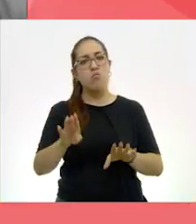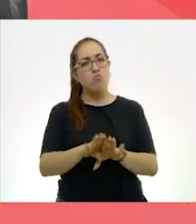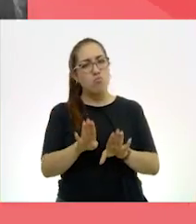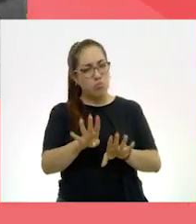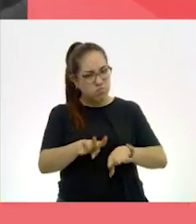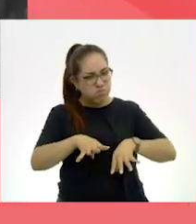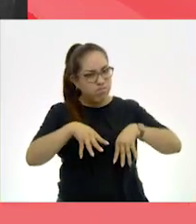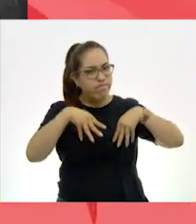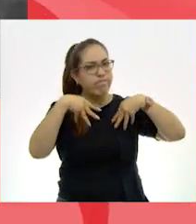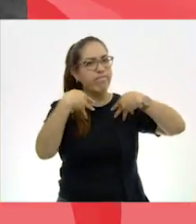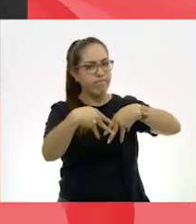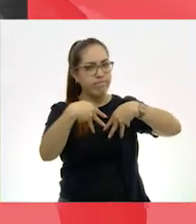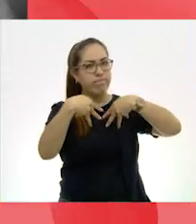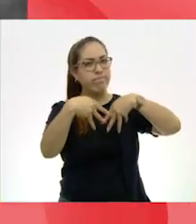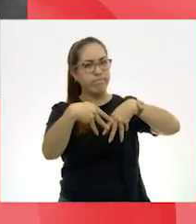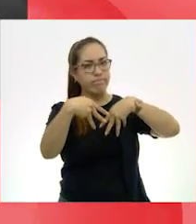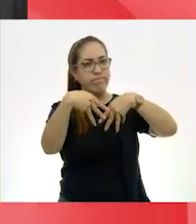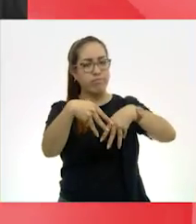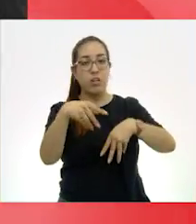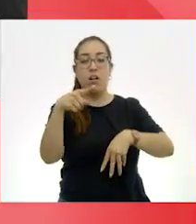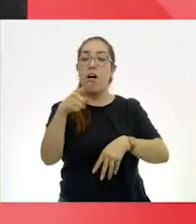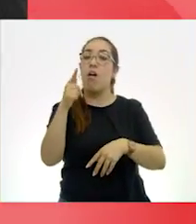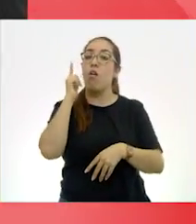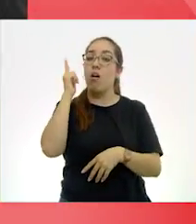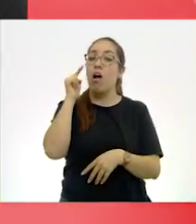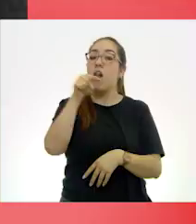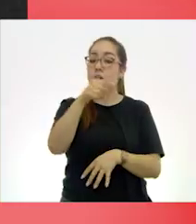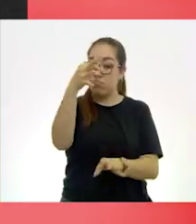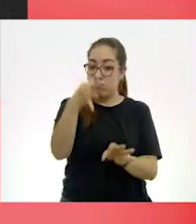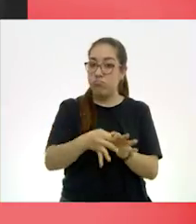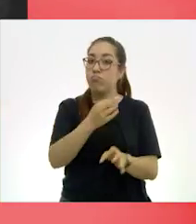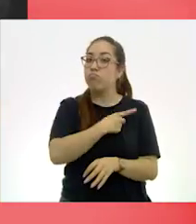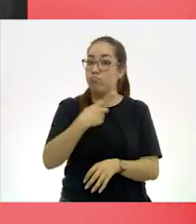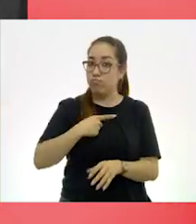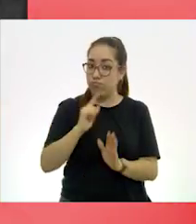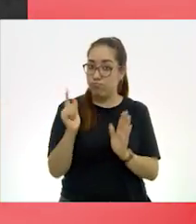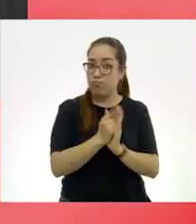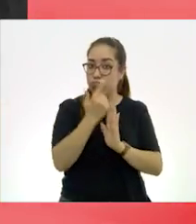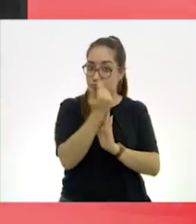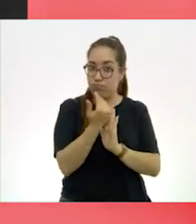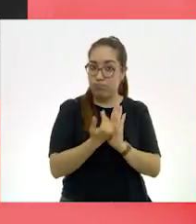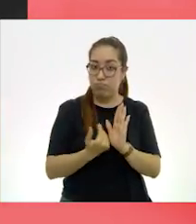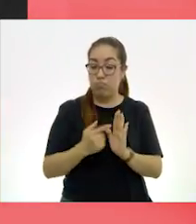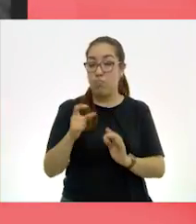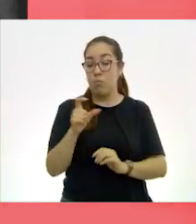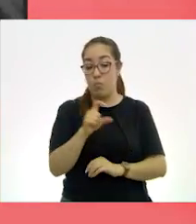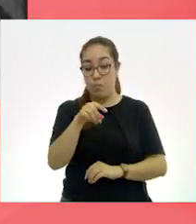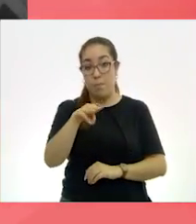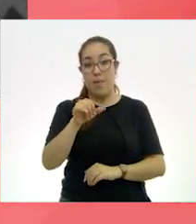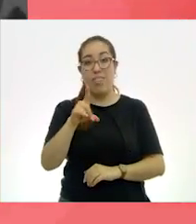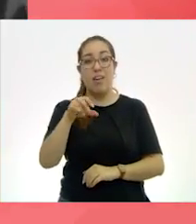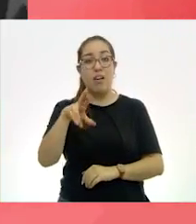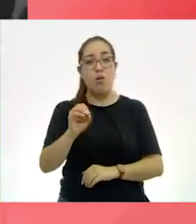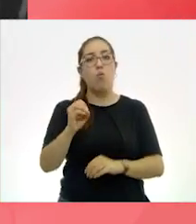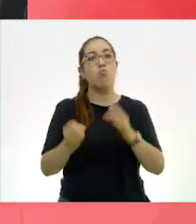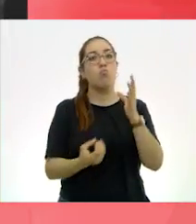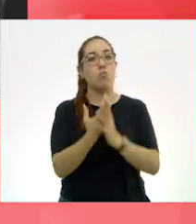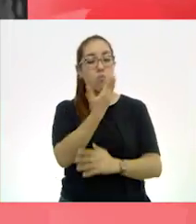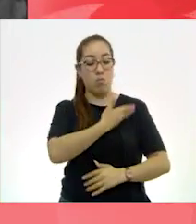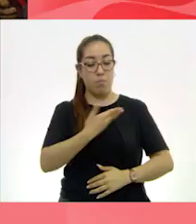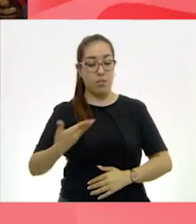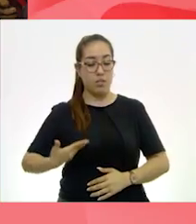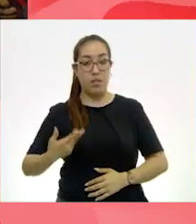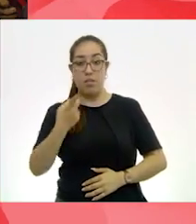cumpla con el artículo 3 del plan de San Luis Potosí. Cuando Madero llega a la presidencia, lo primero que le dicen es, sí, pero nosotros